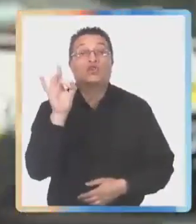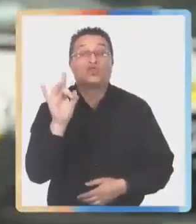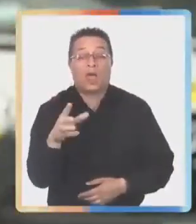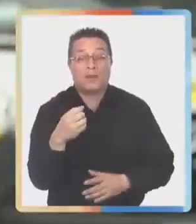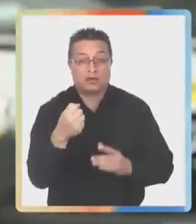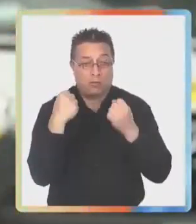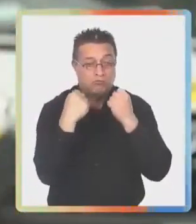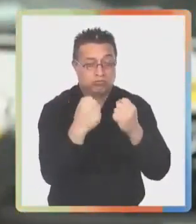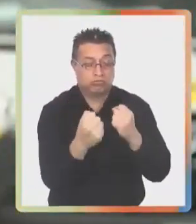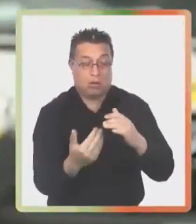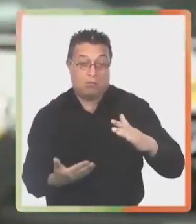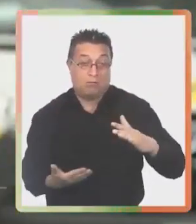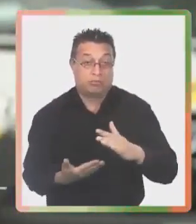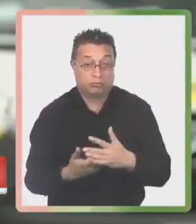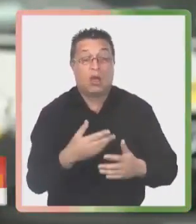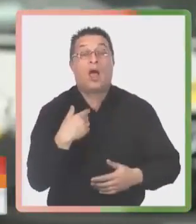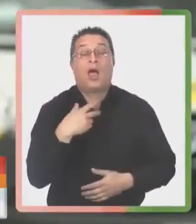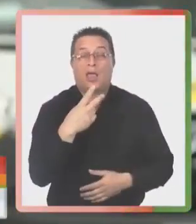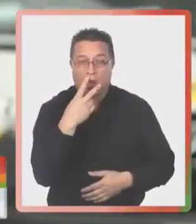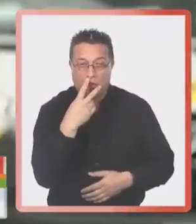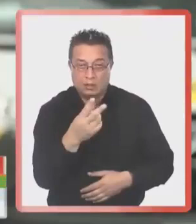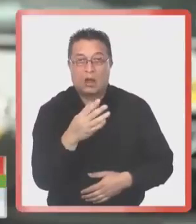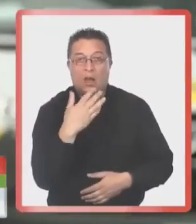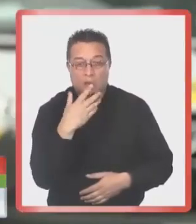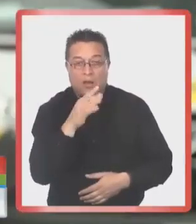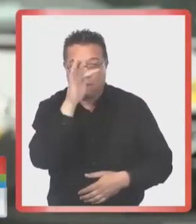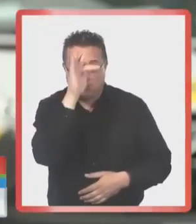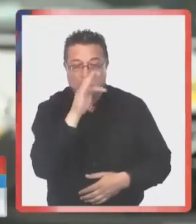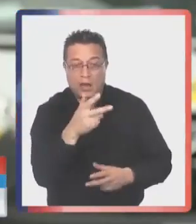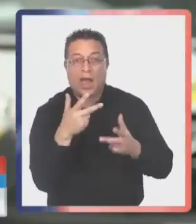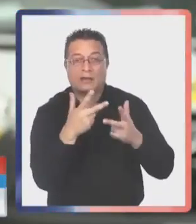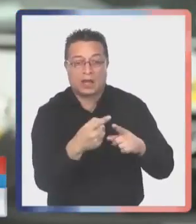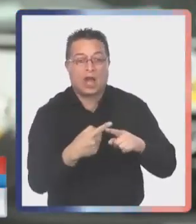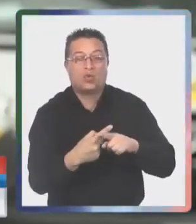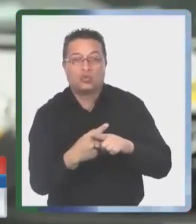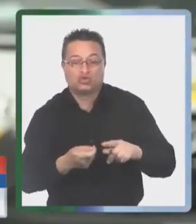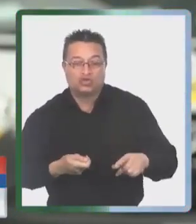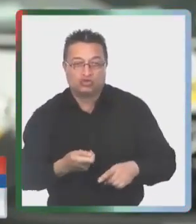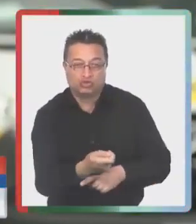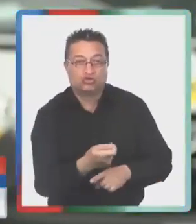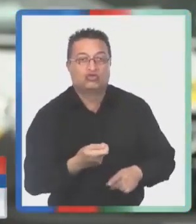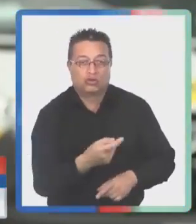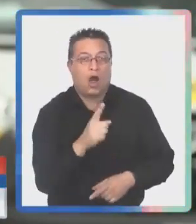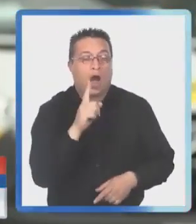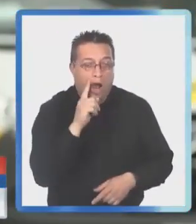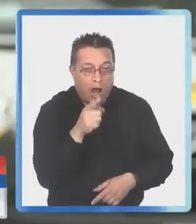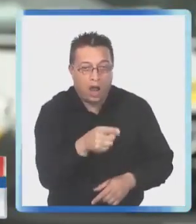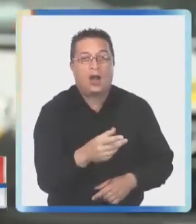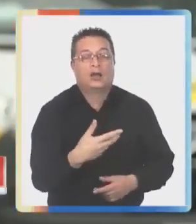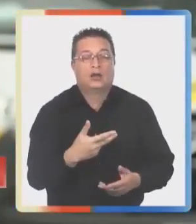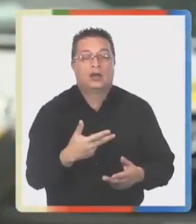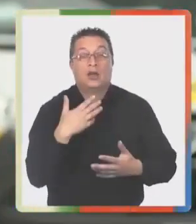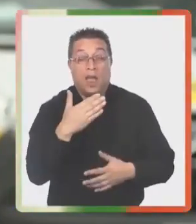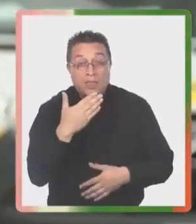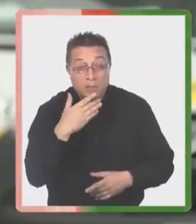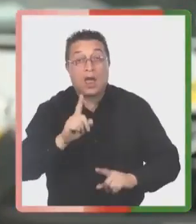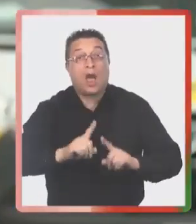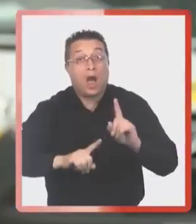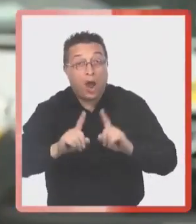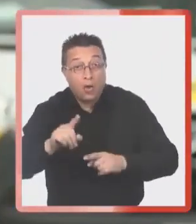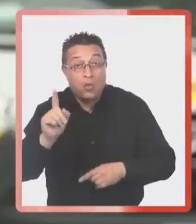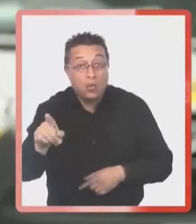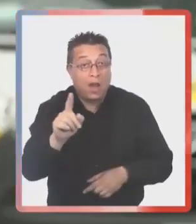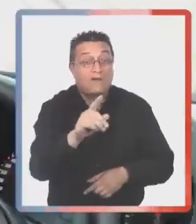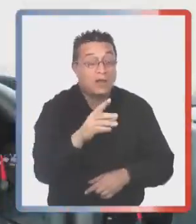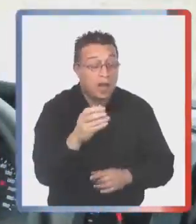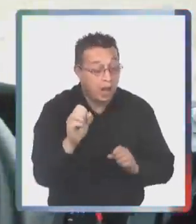solamente puñetes o patadas, estábamos viendo que estaban siendo nuestros funcionarios atacados con cuchillo, con arma blanca, estaban siendo atacados incluso en